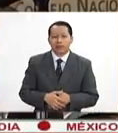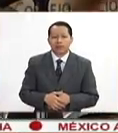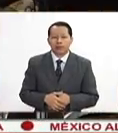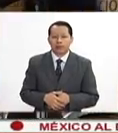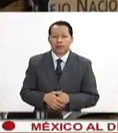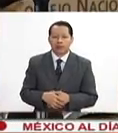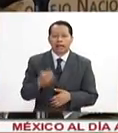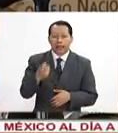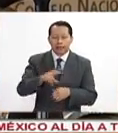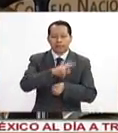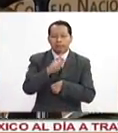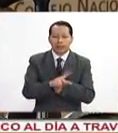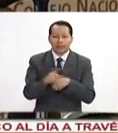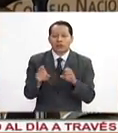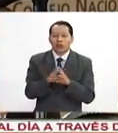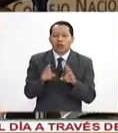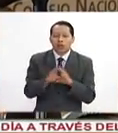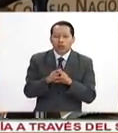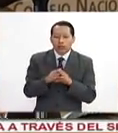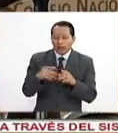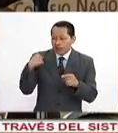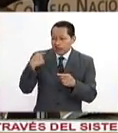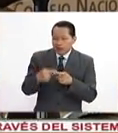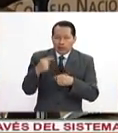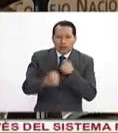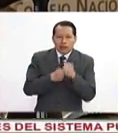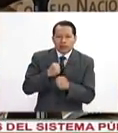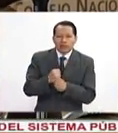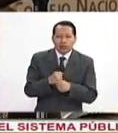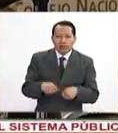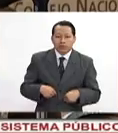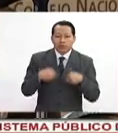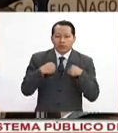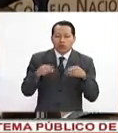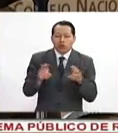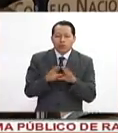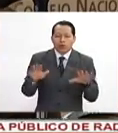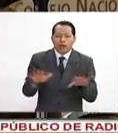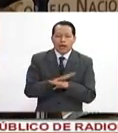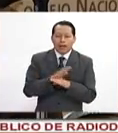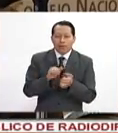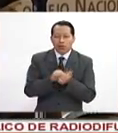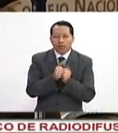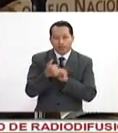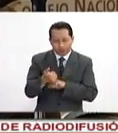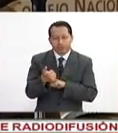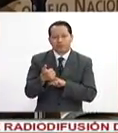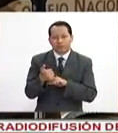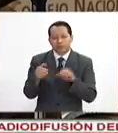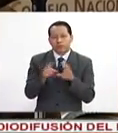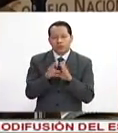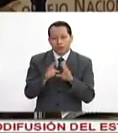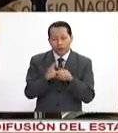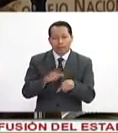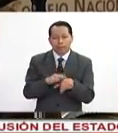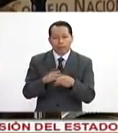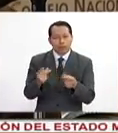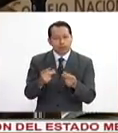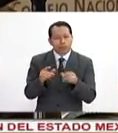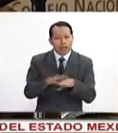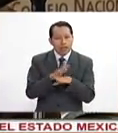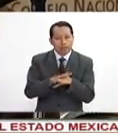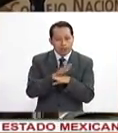Es un país que en últimas décadas está viviendo un cambio y una transformación acelerada